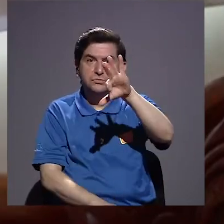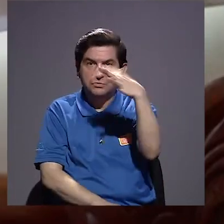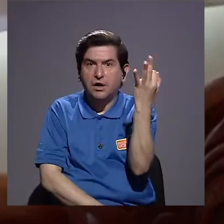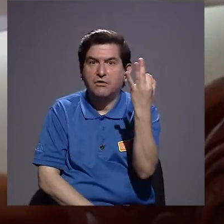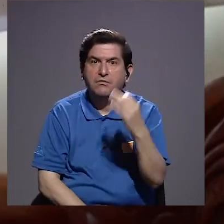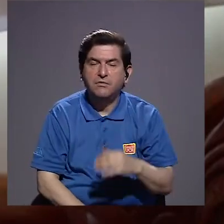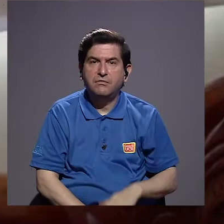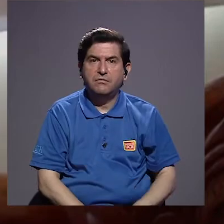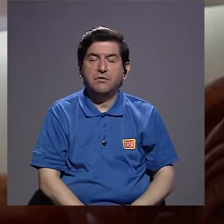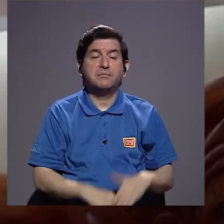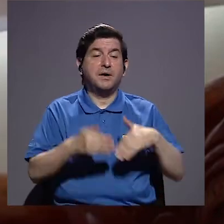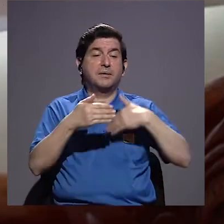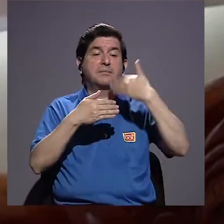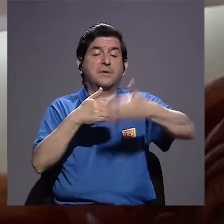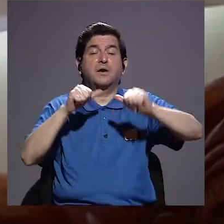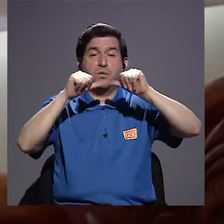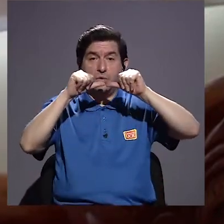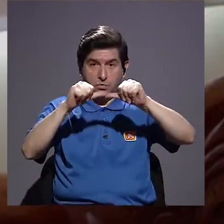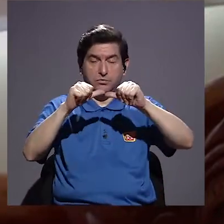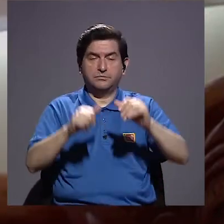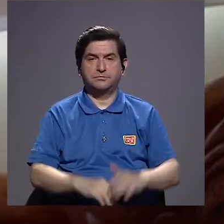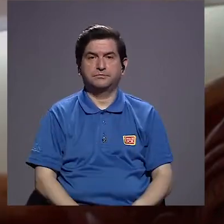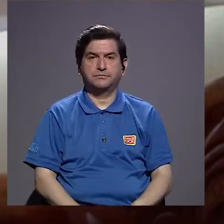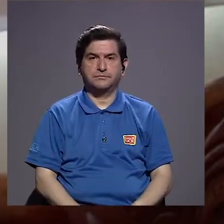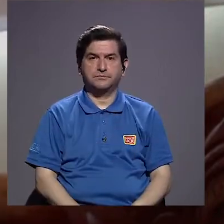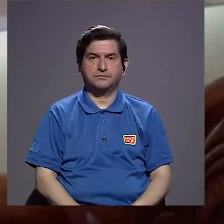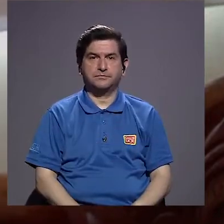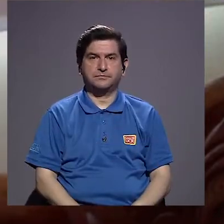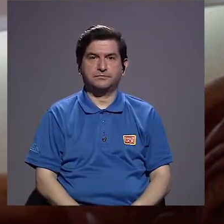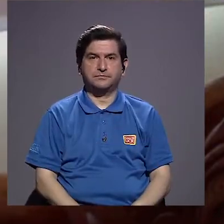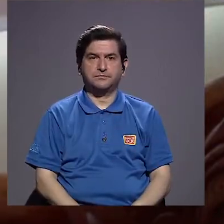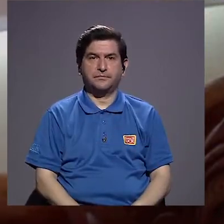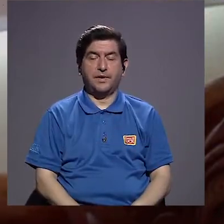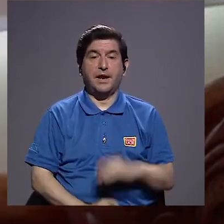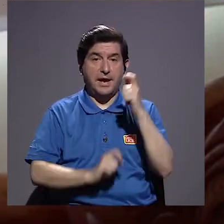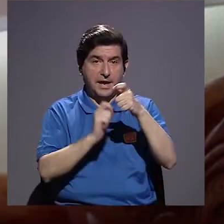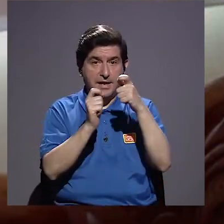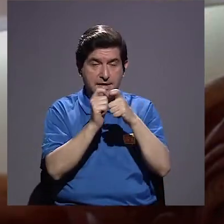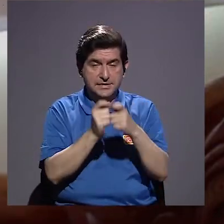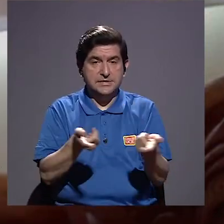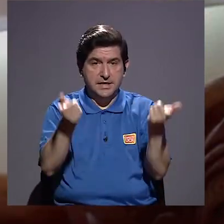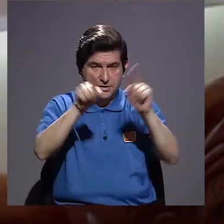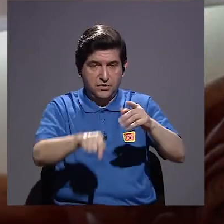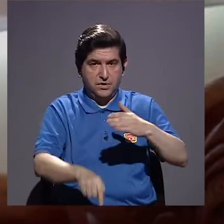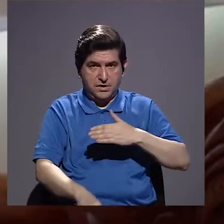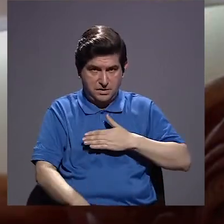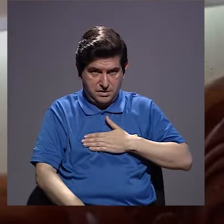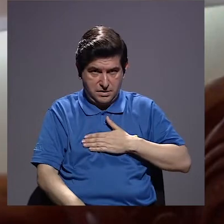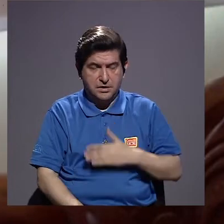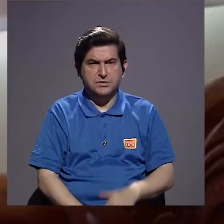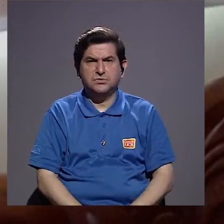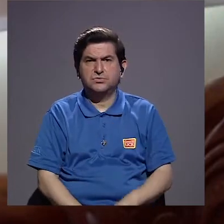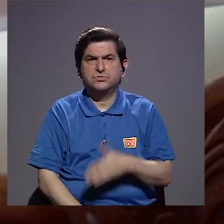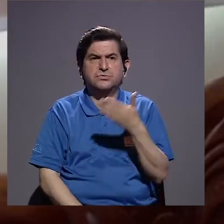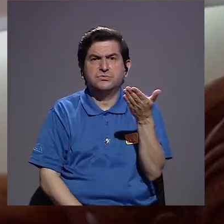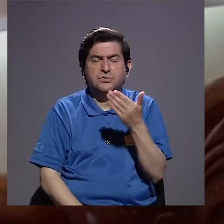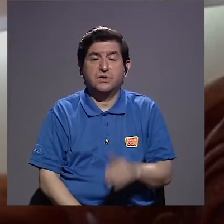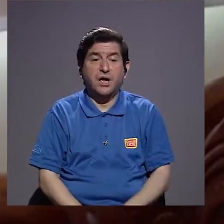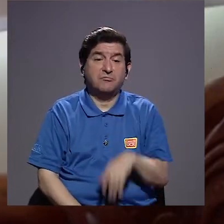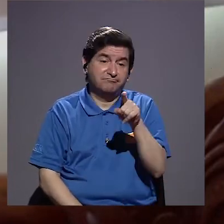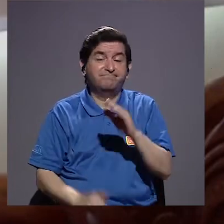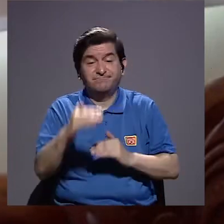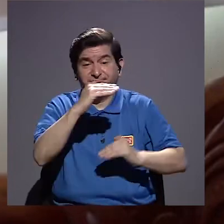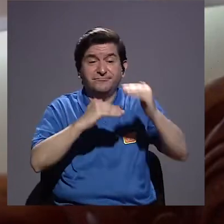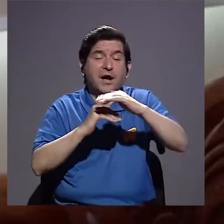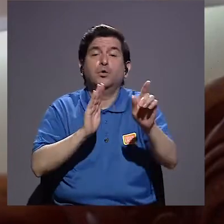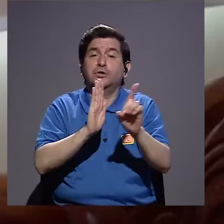alguna manera para lo que seguía. En mi caso concreto, lo que seguía era la Facultad de